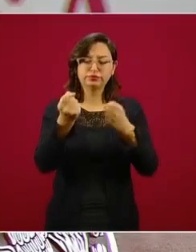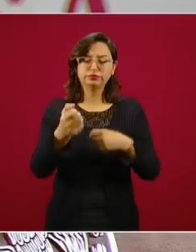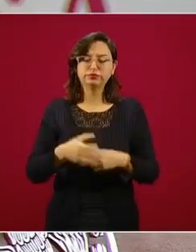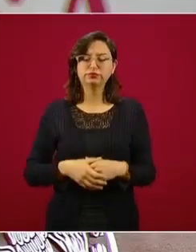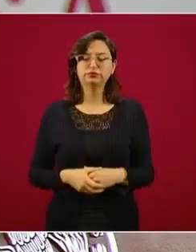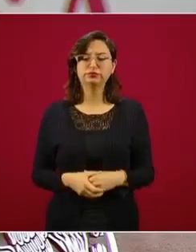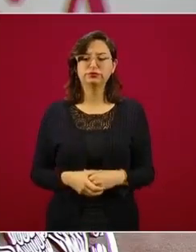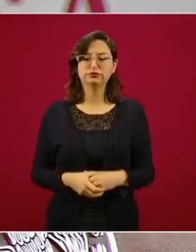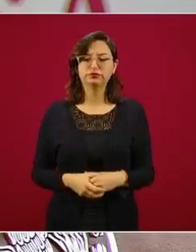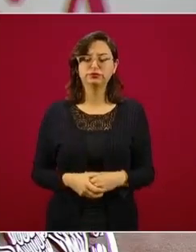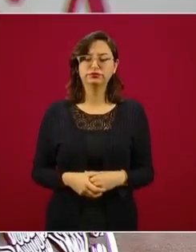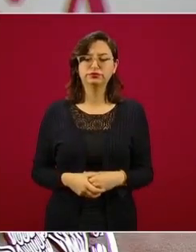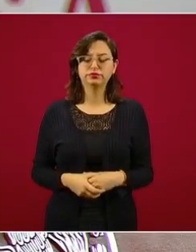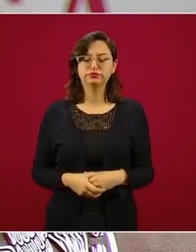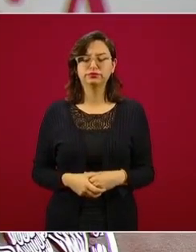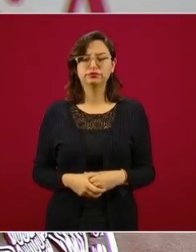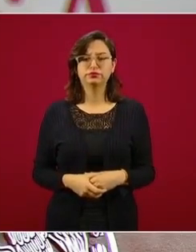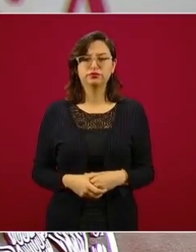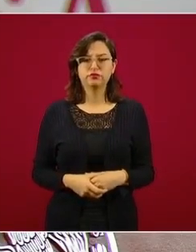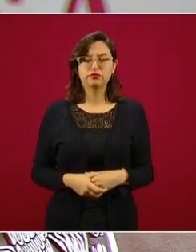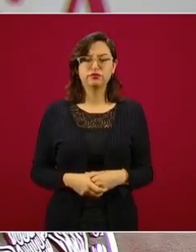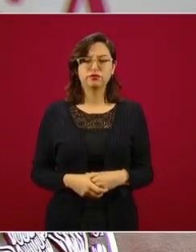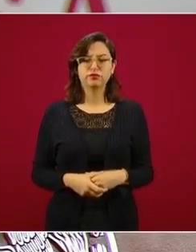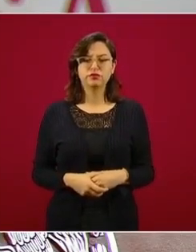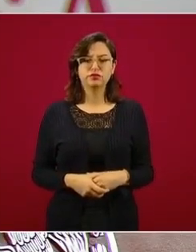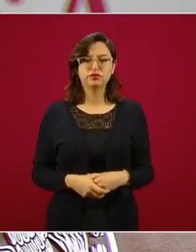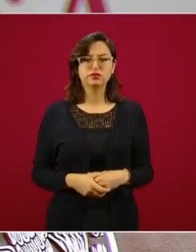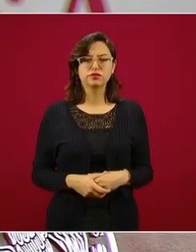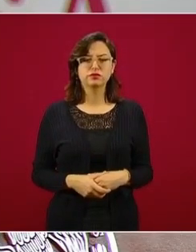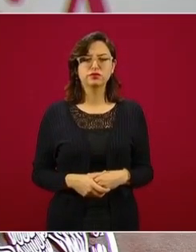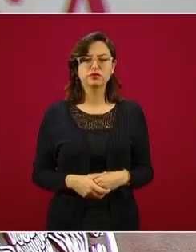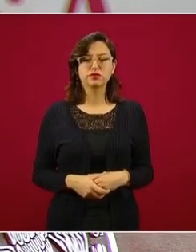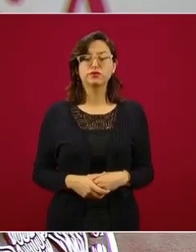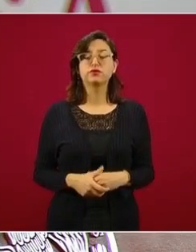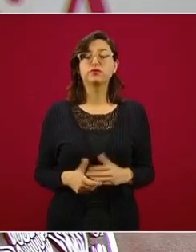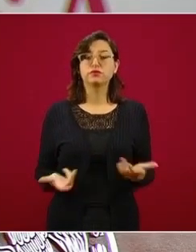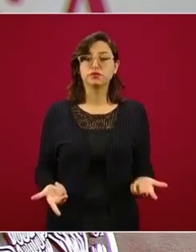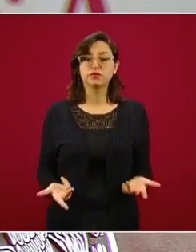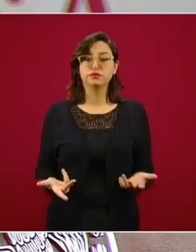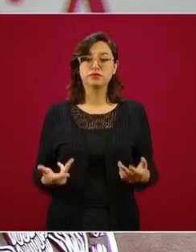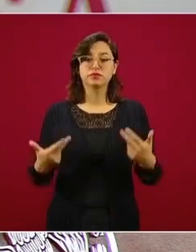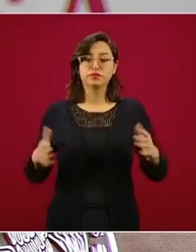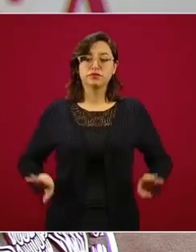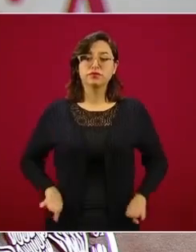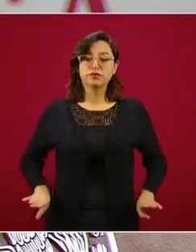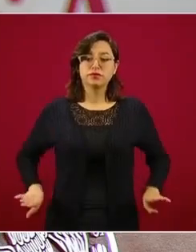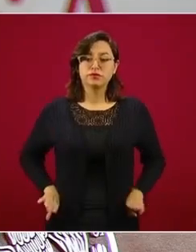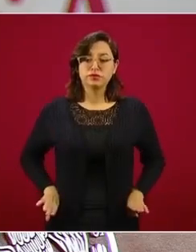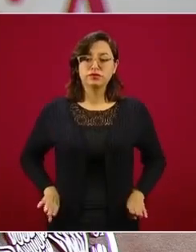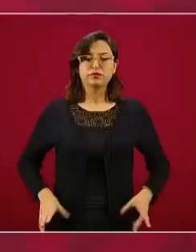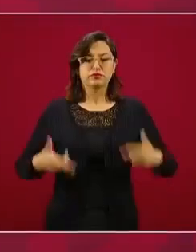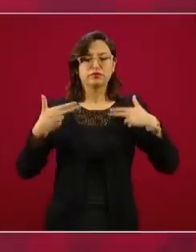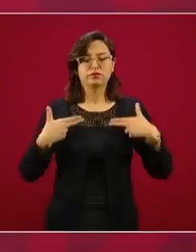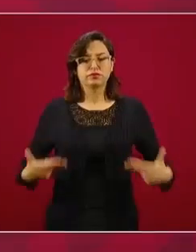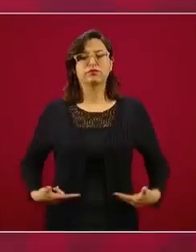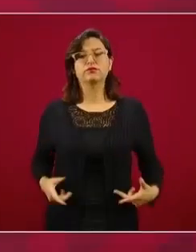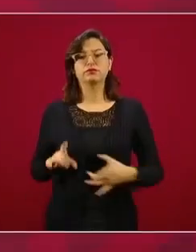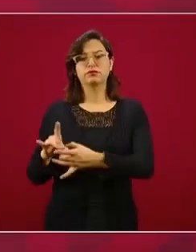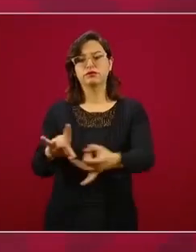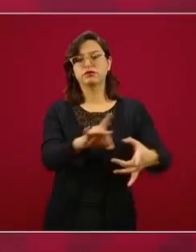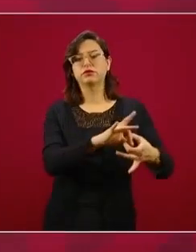de esa forma, con humanismo y solidaridad.